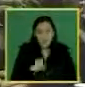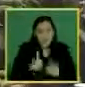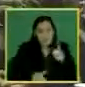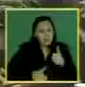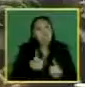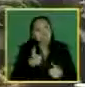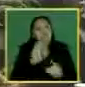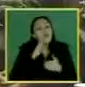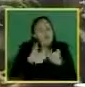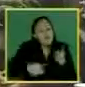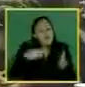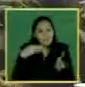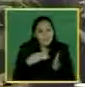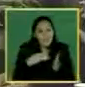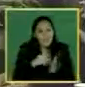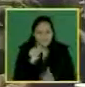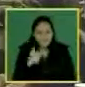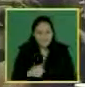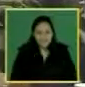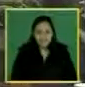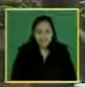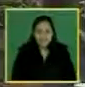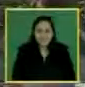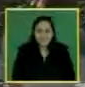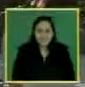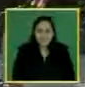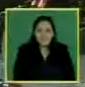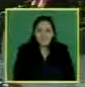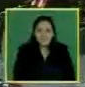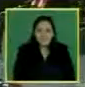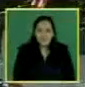candidato lista por el Estado Miranda.